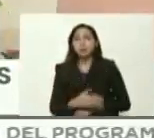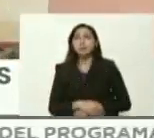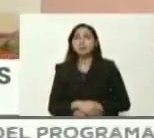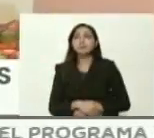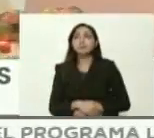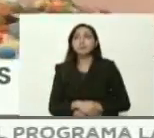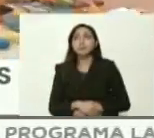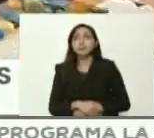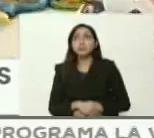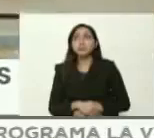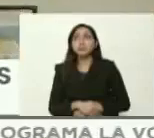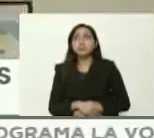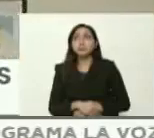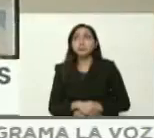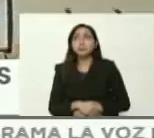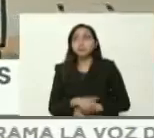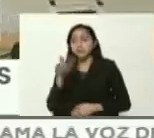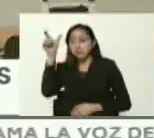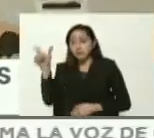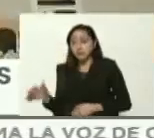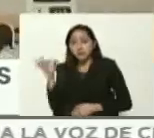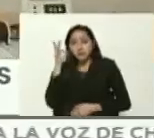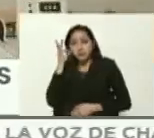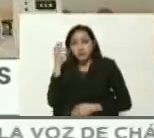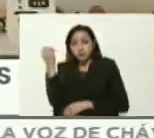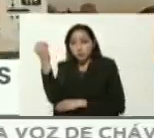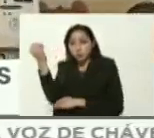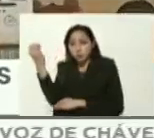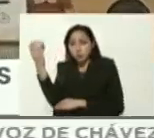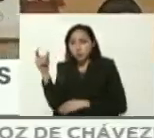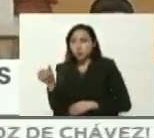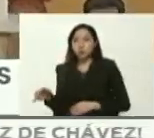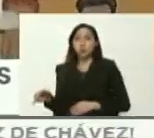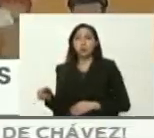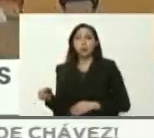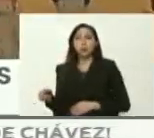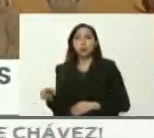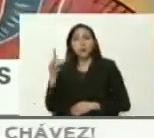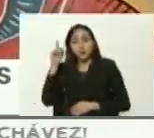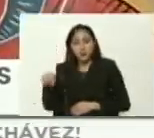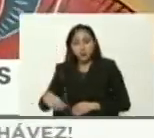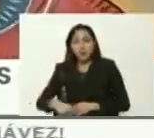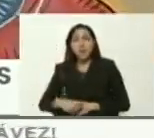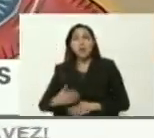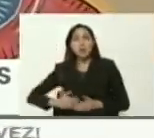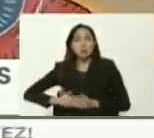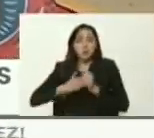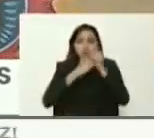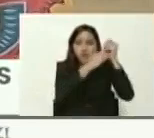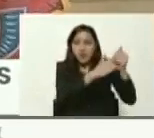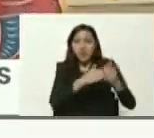usted escuchara a María Fernanda. María Fernanda es una de nuestras voces